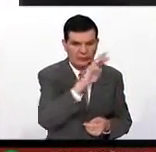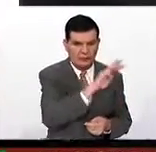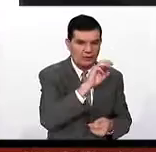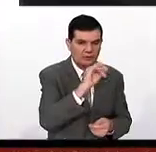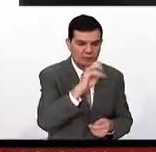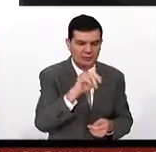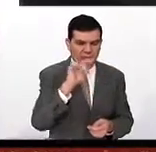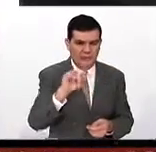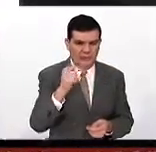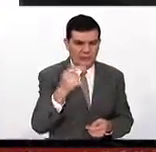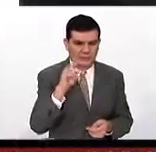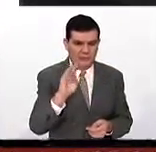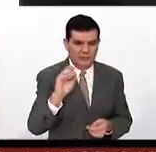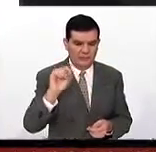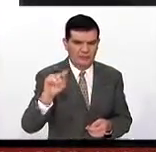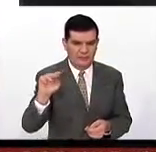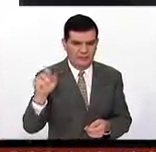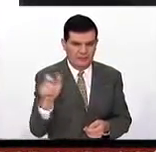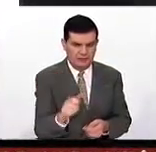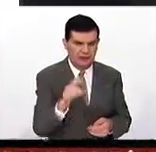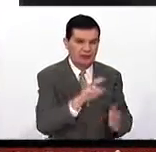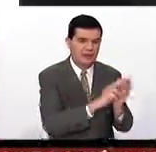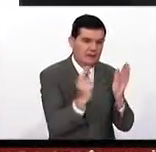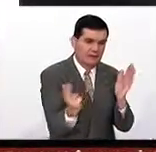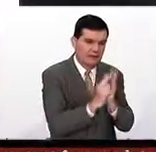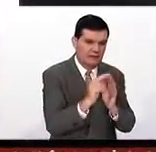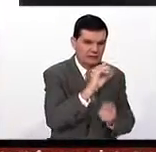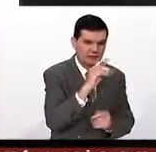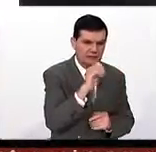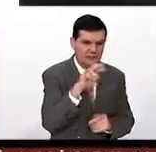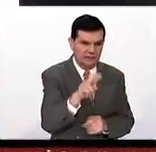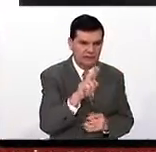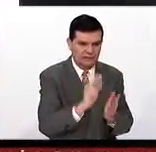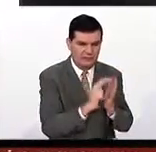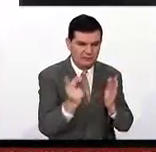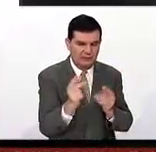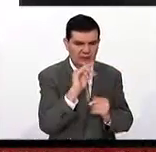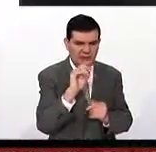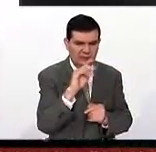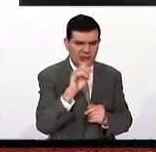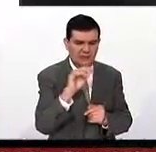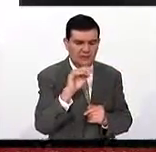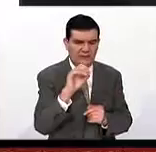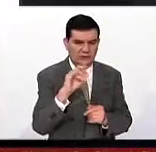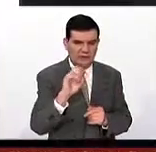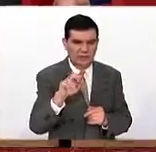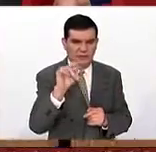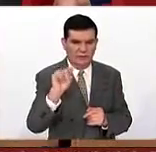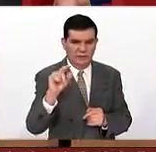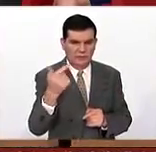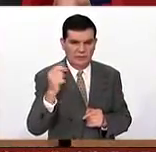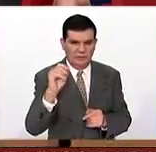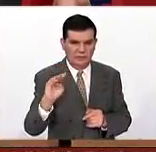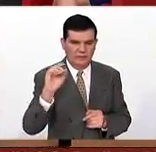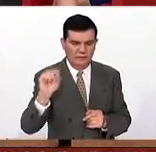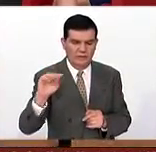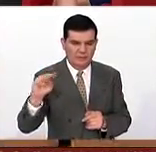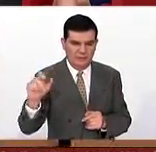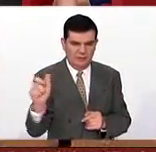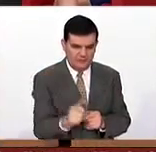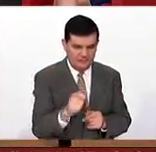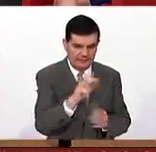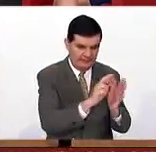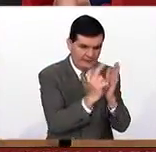punto gob.mx y la página de la revista del consumidor que es revista del consumidor punto gob.mx en la página